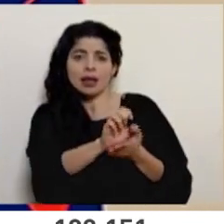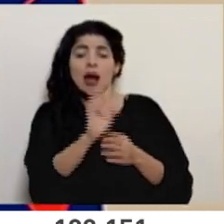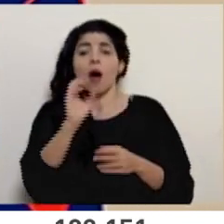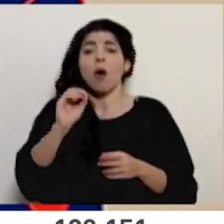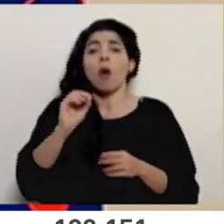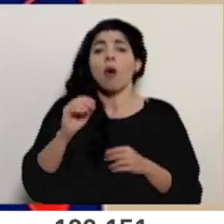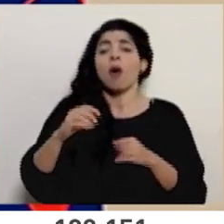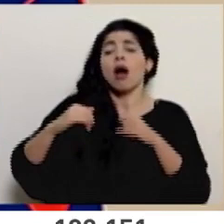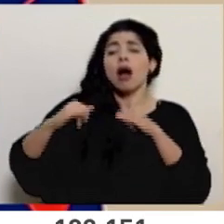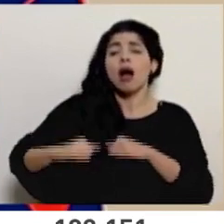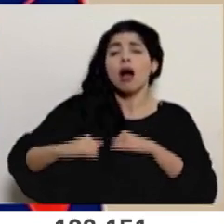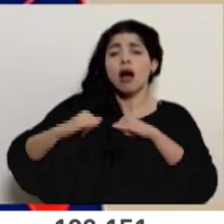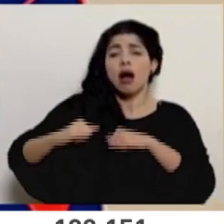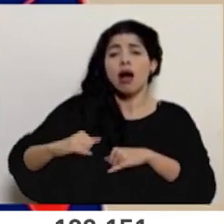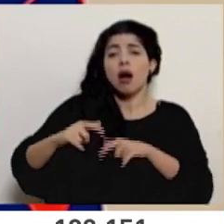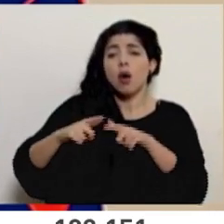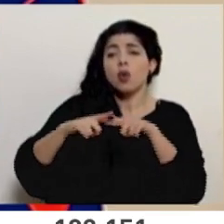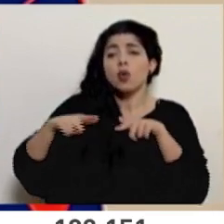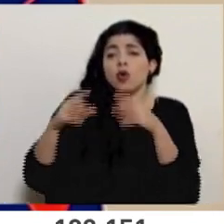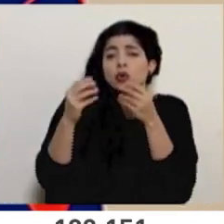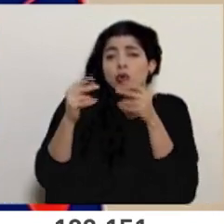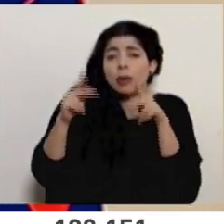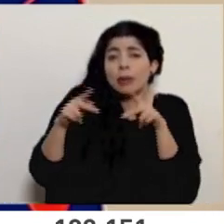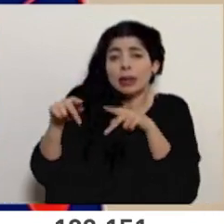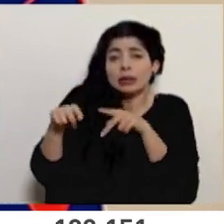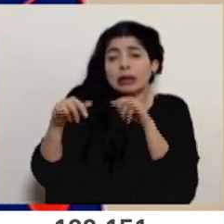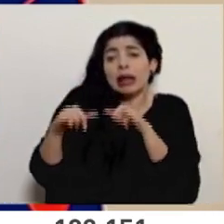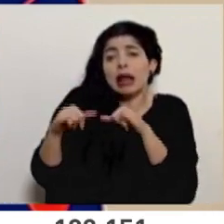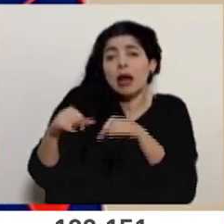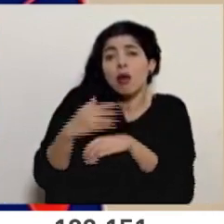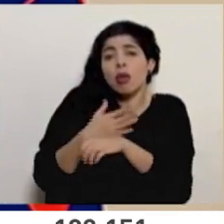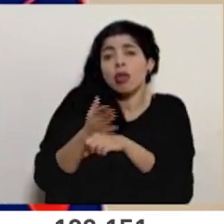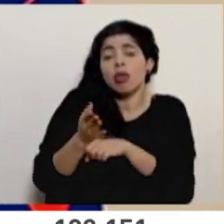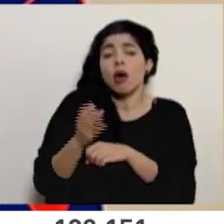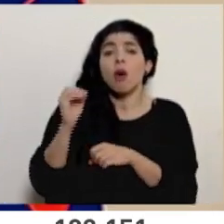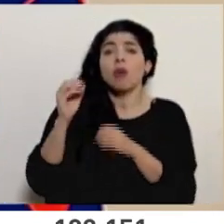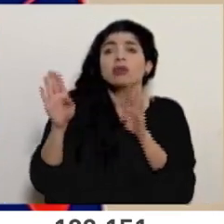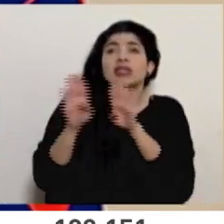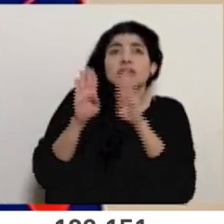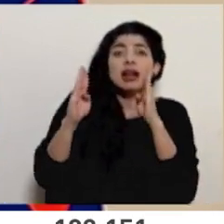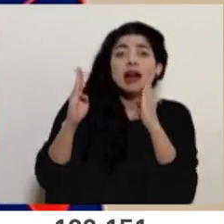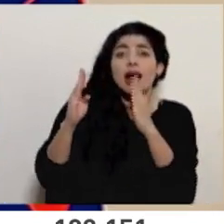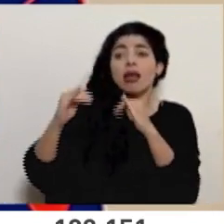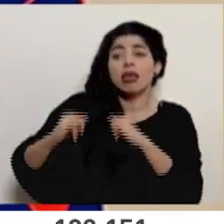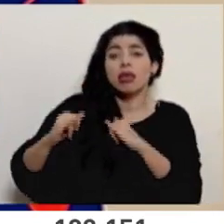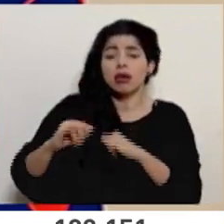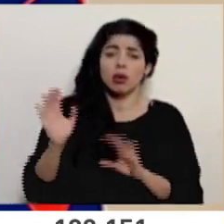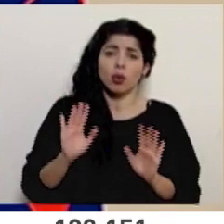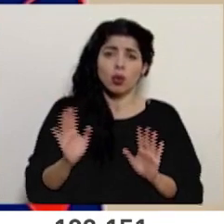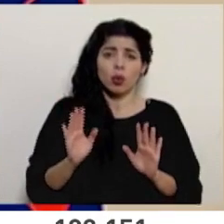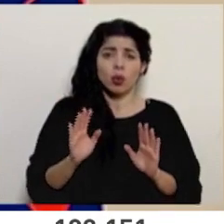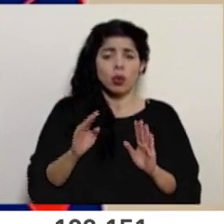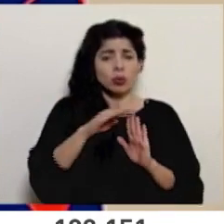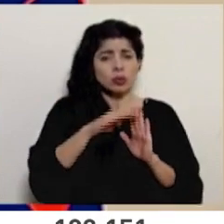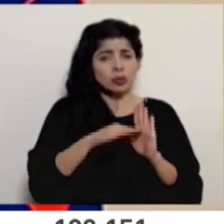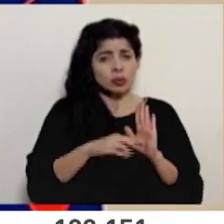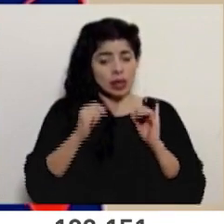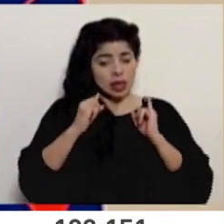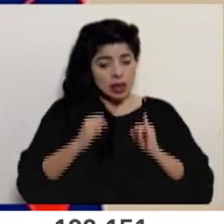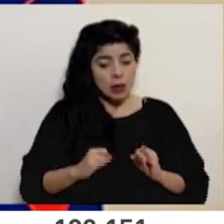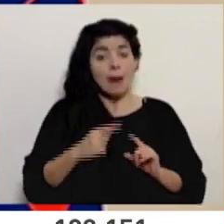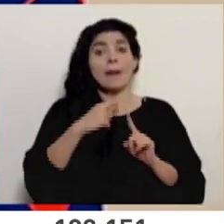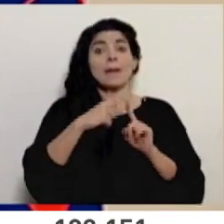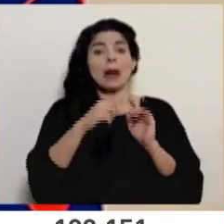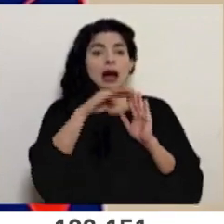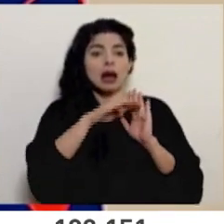permanencia por largos periodos en sitios de alta concentración de personas o muy cerrados. Es decir, todas estas medidas individuales y colectivas que hemos